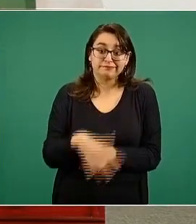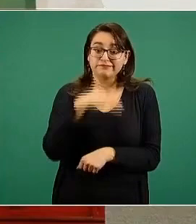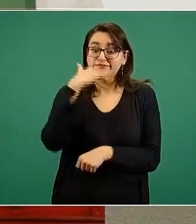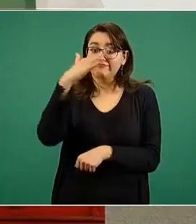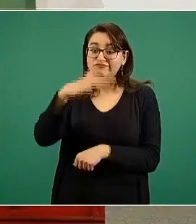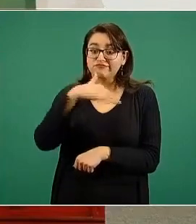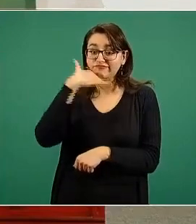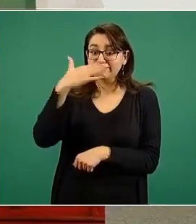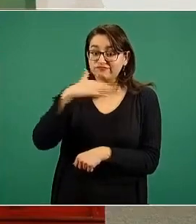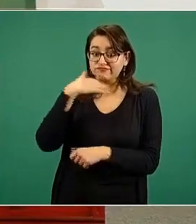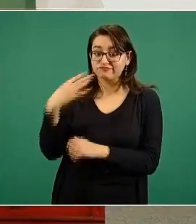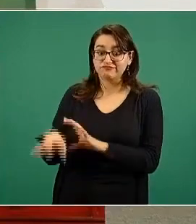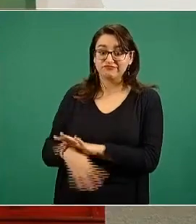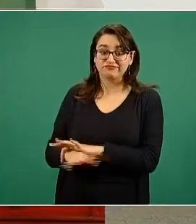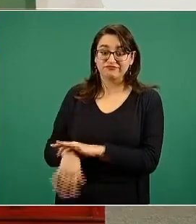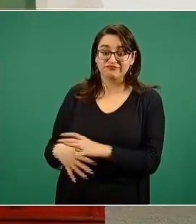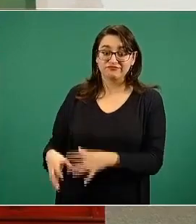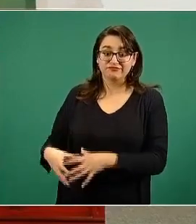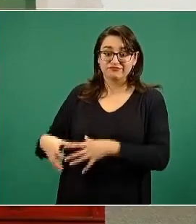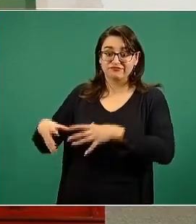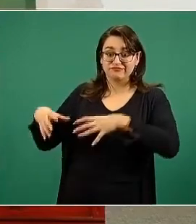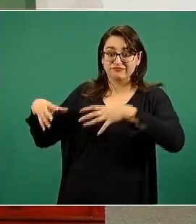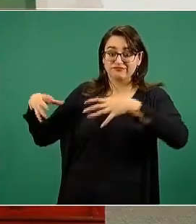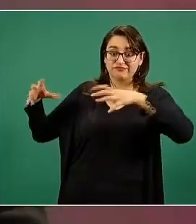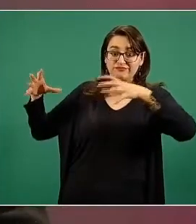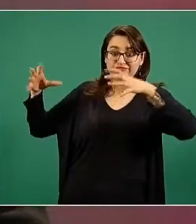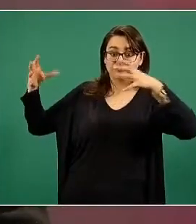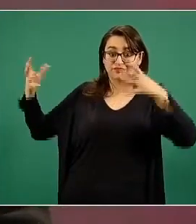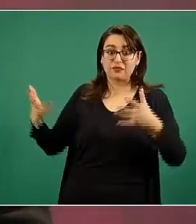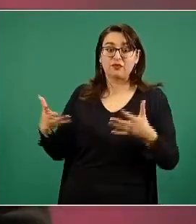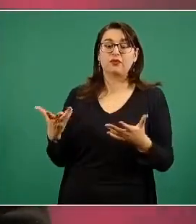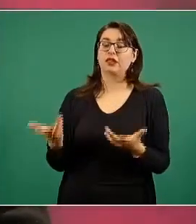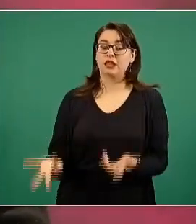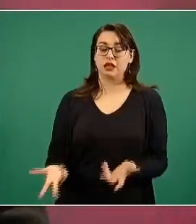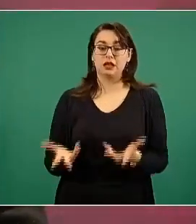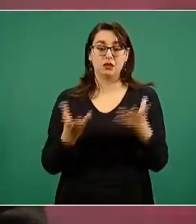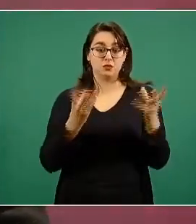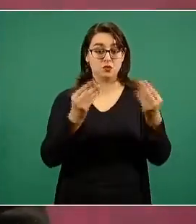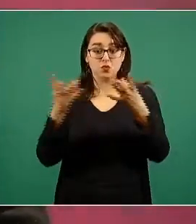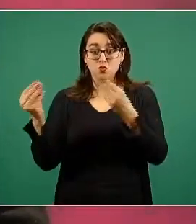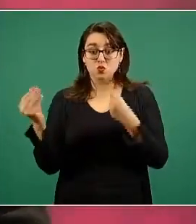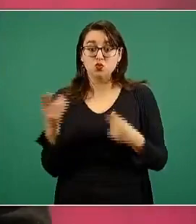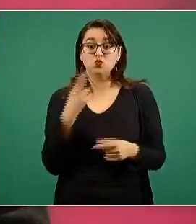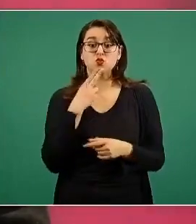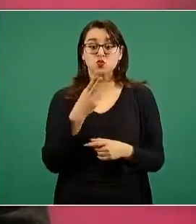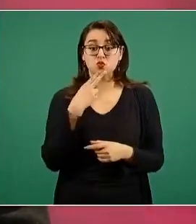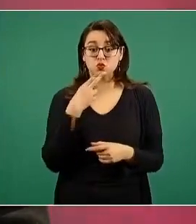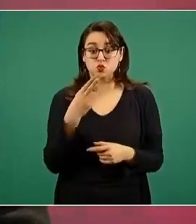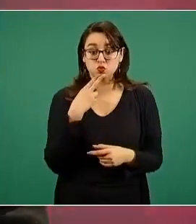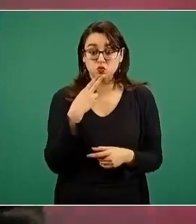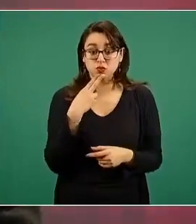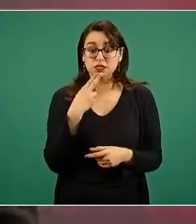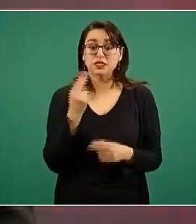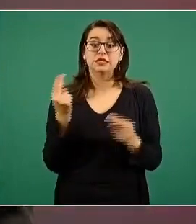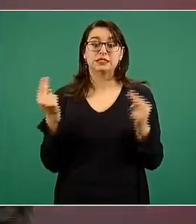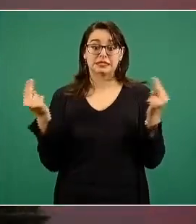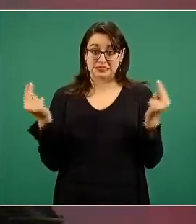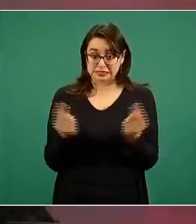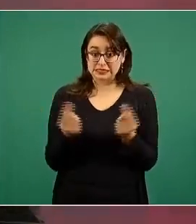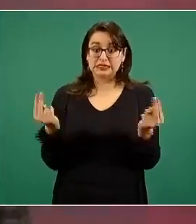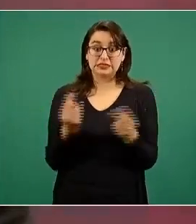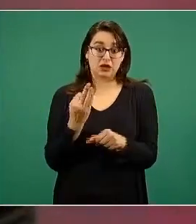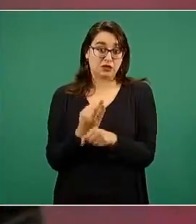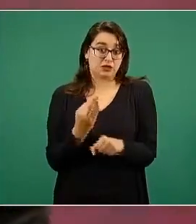este tipo de desechos hospitalarios, no solo por la alta demanda de personas que requieren atención